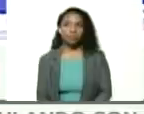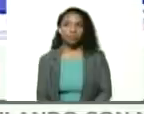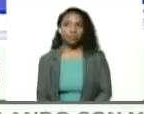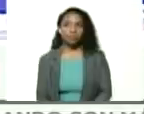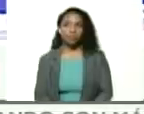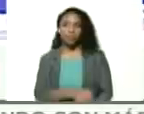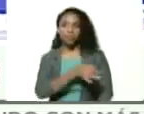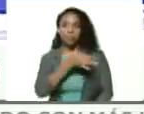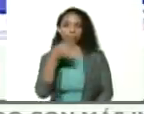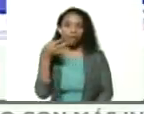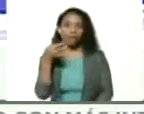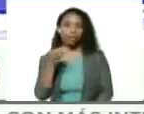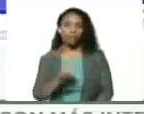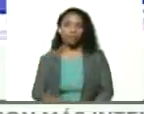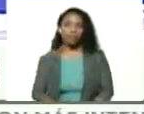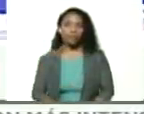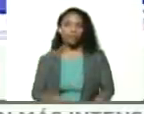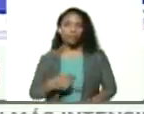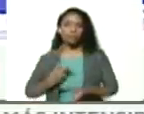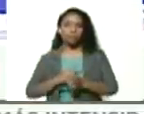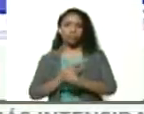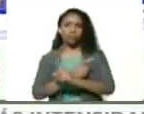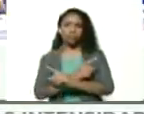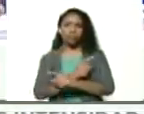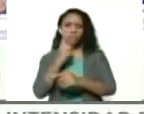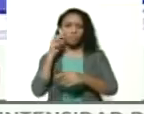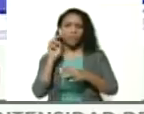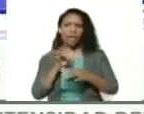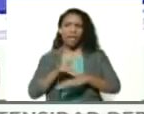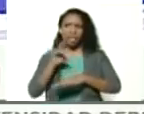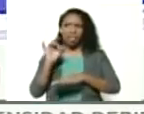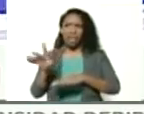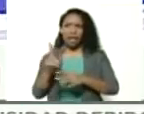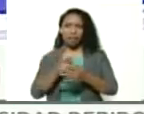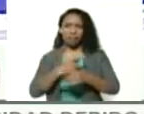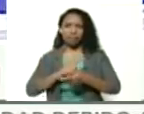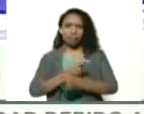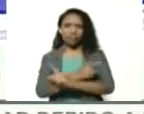Correcto. Los nervios o Rodríguez. Deja los nervios o Rodríguez.